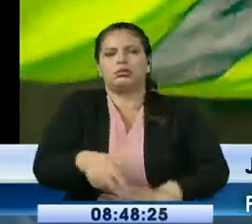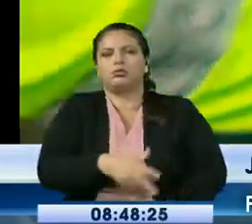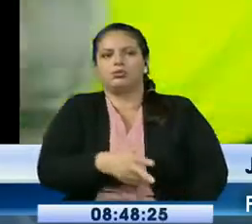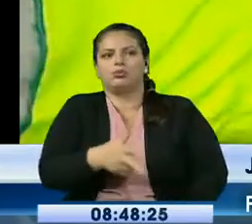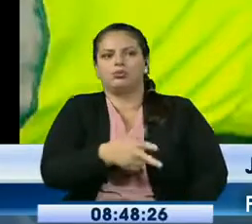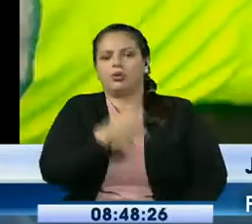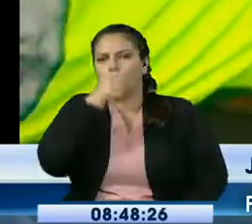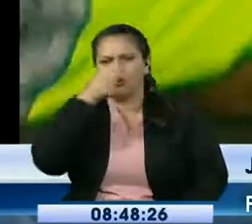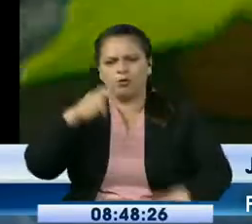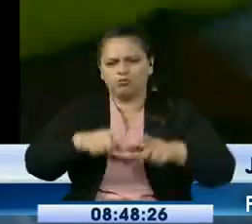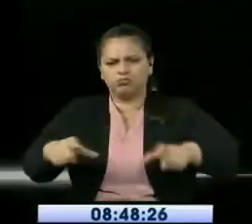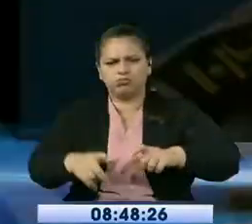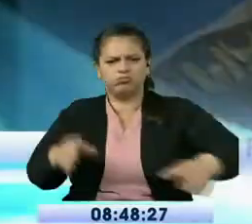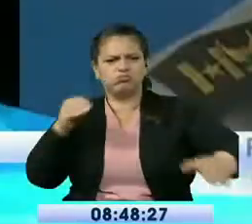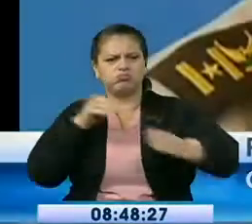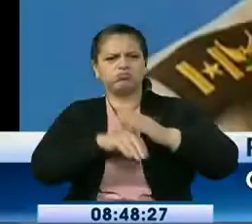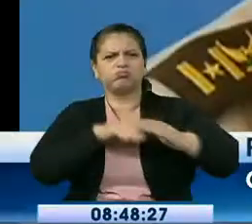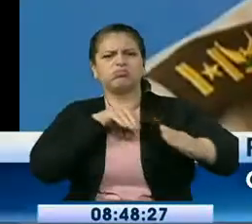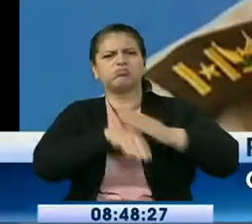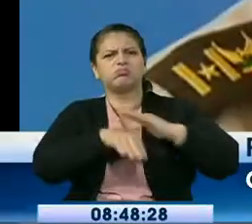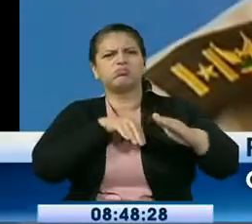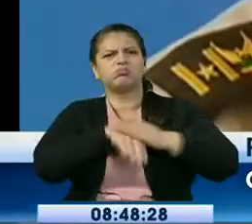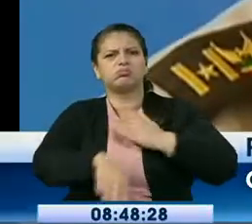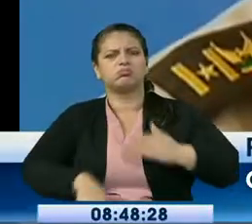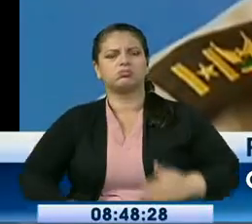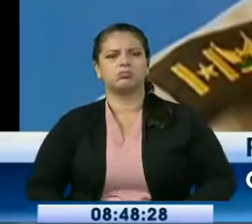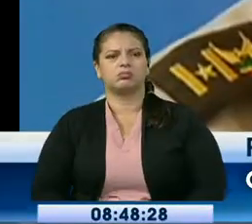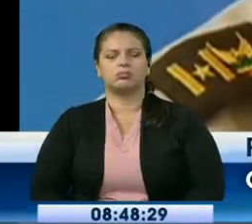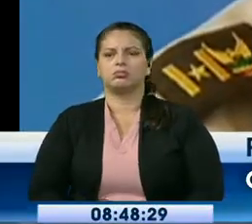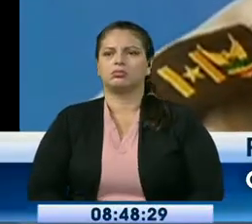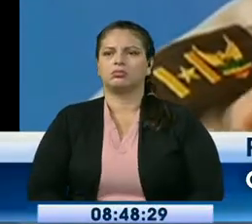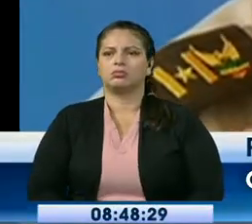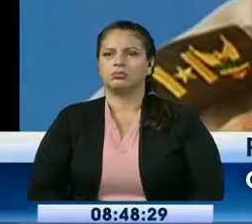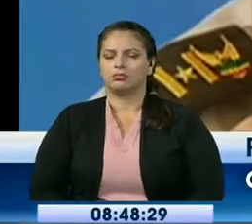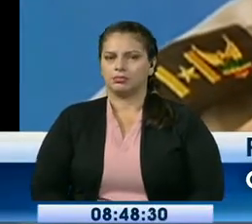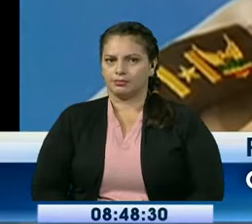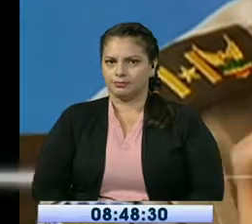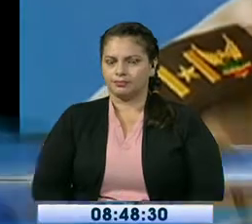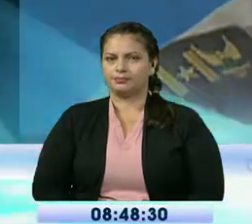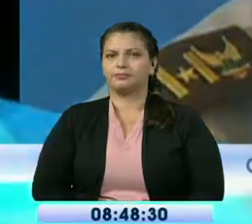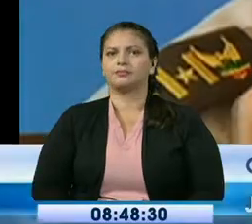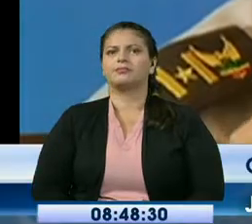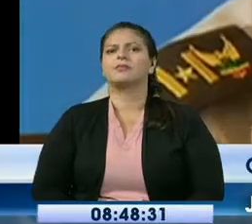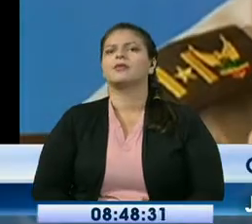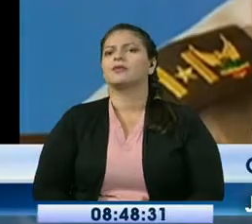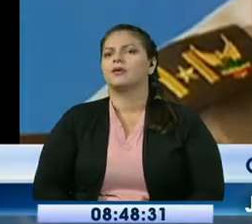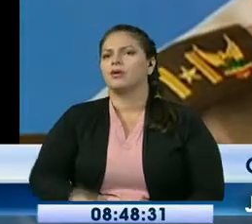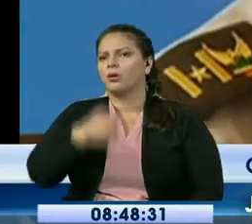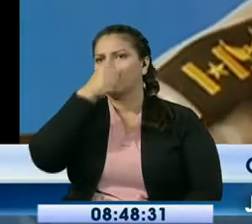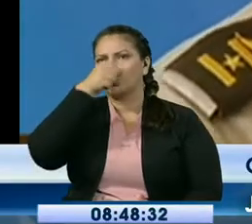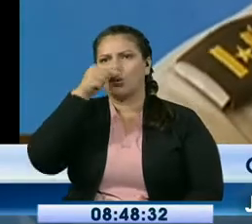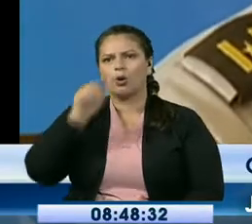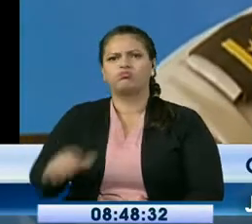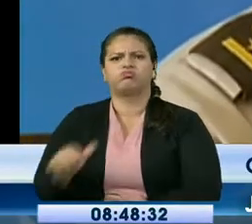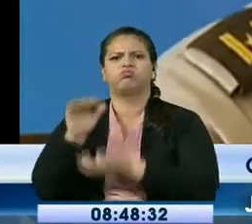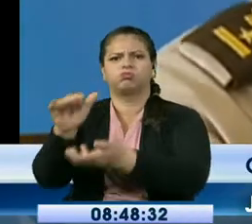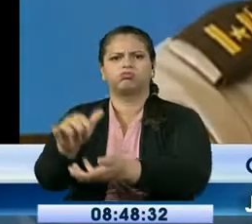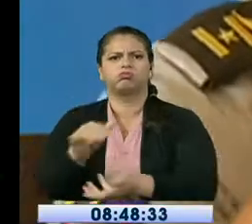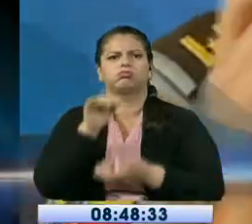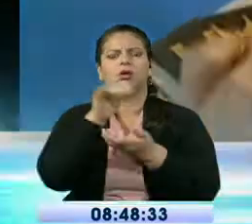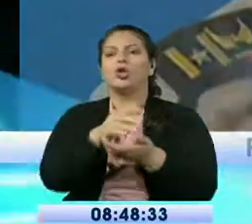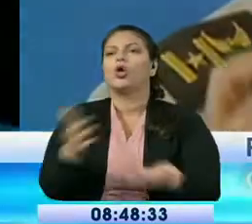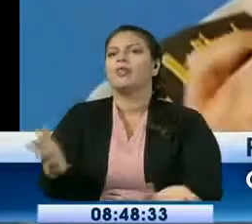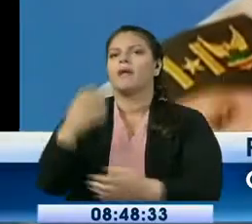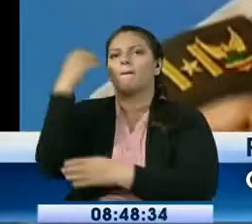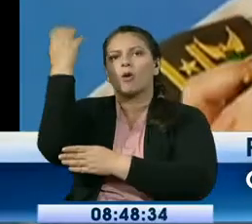sur, que es Perú. Los distribuidores, a través de estos transportes y con la vigilancia respectiva con un vehículo de alta gama, se trasladaban